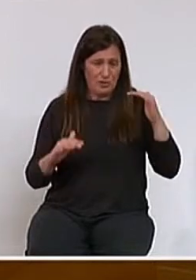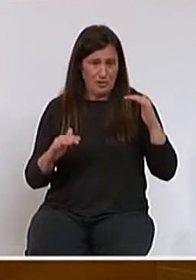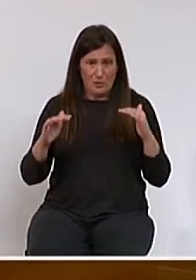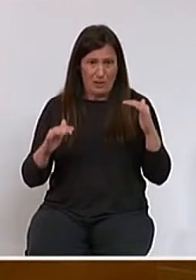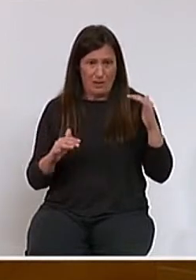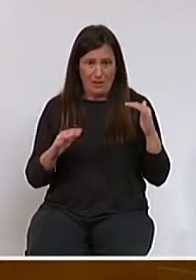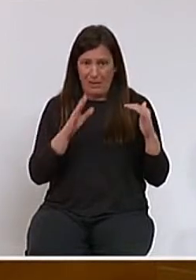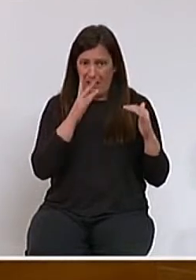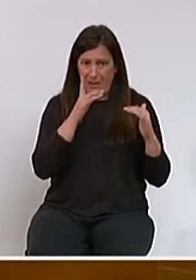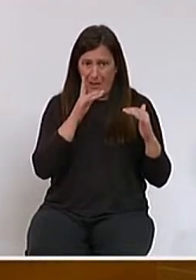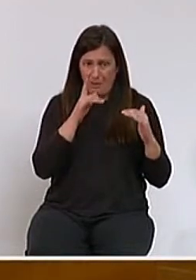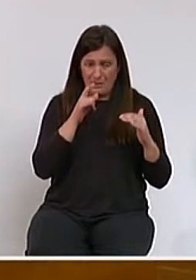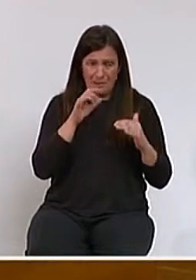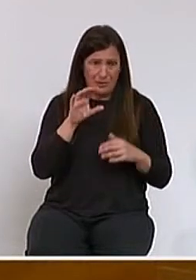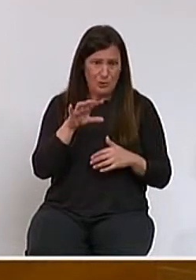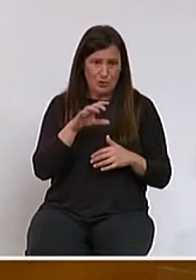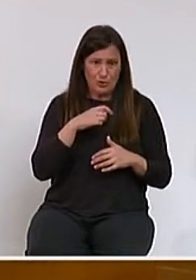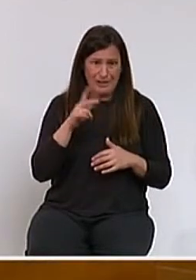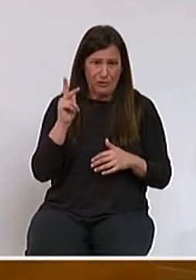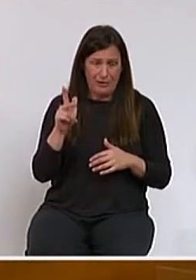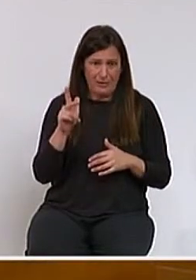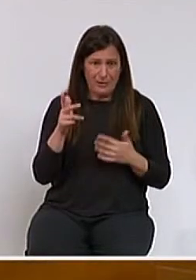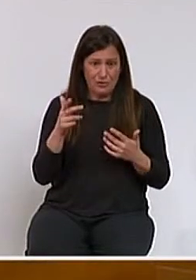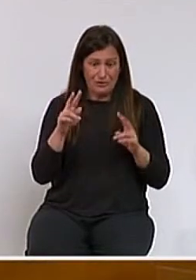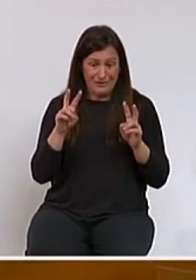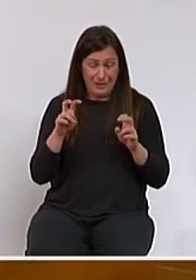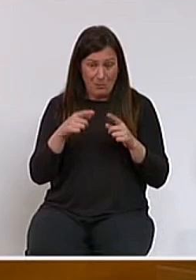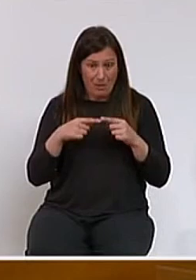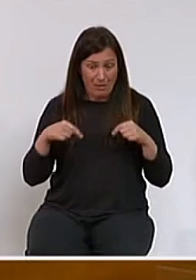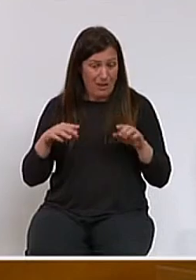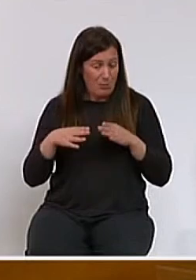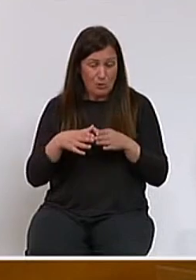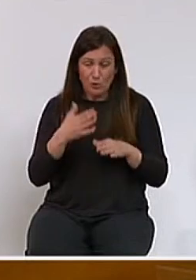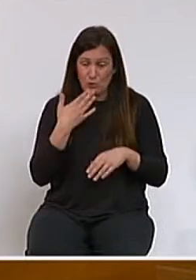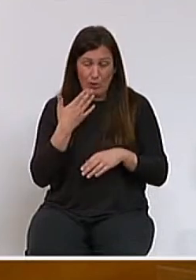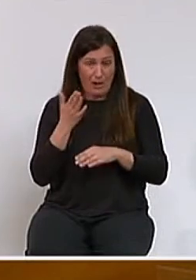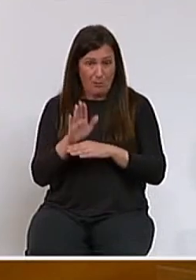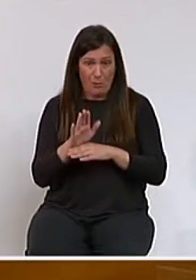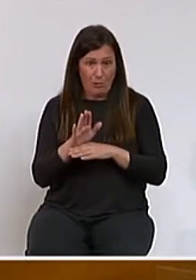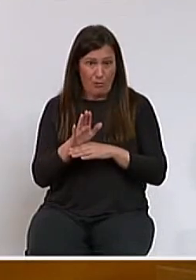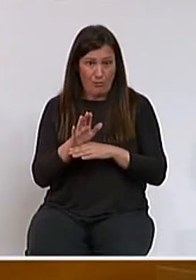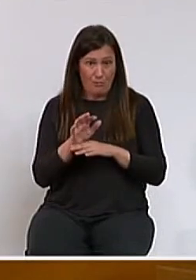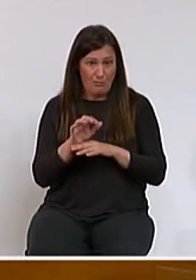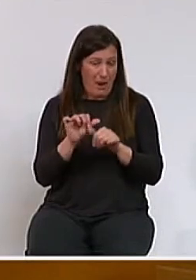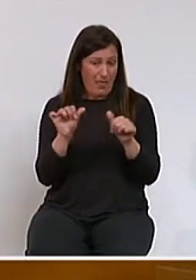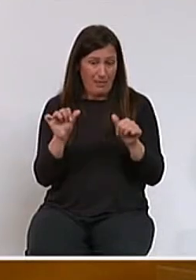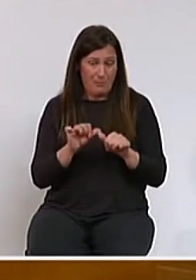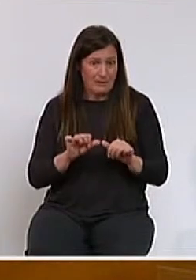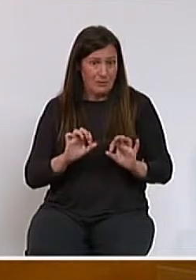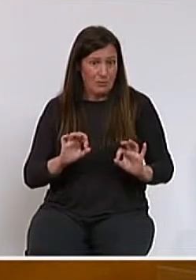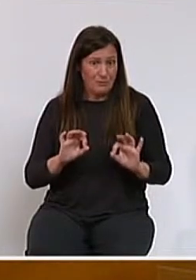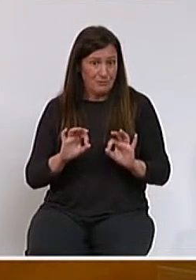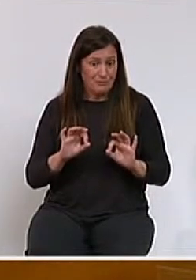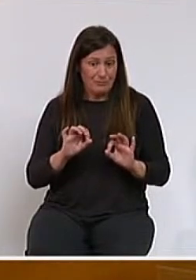actual Estado de Derecho. El asunto del puerto es un ejemplo paradigmático. Con el paso de